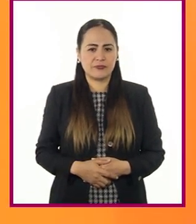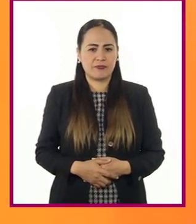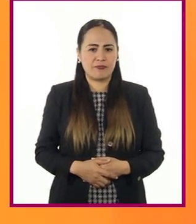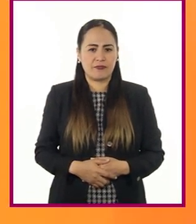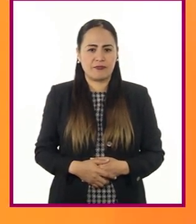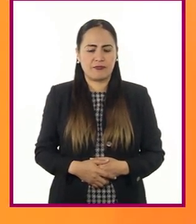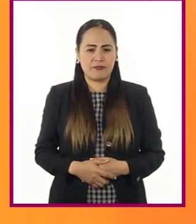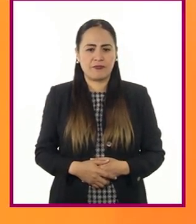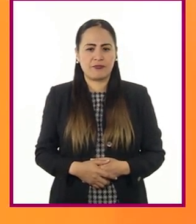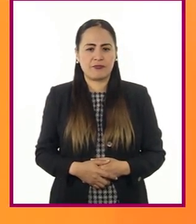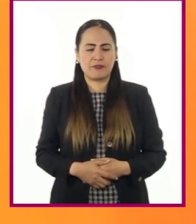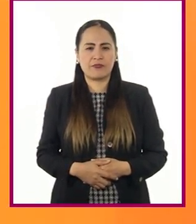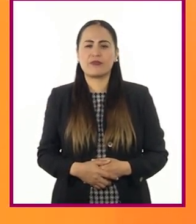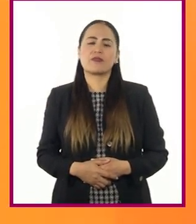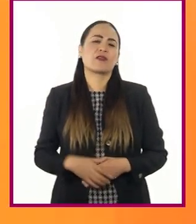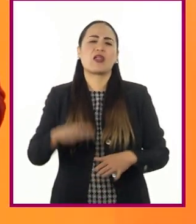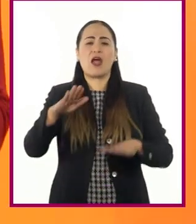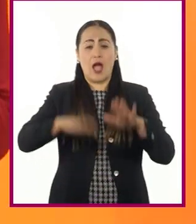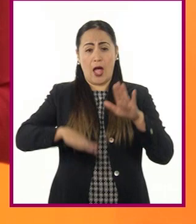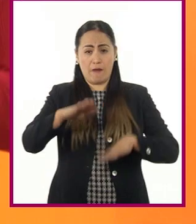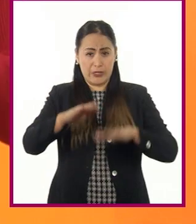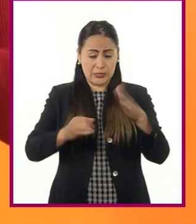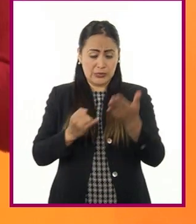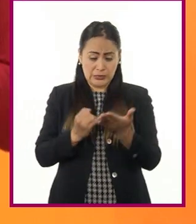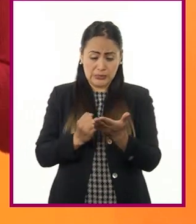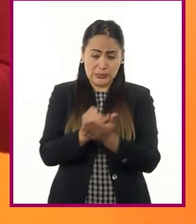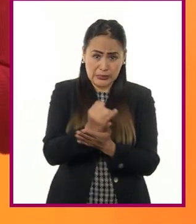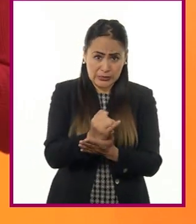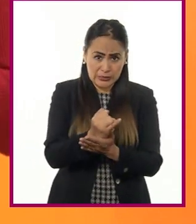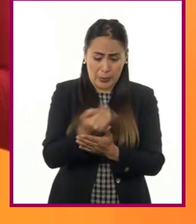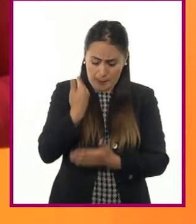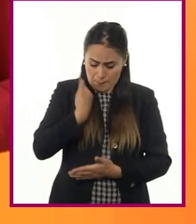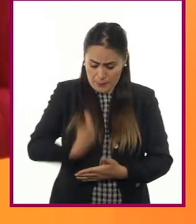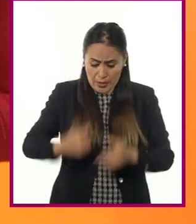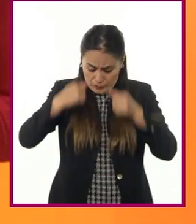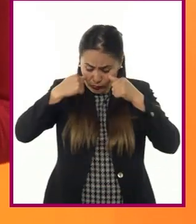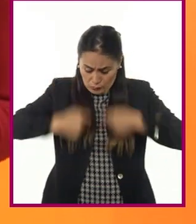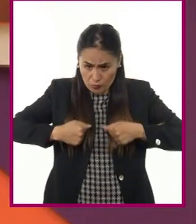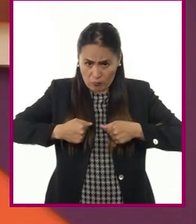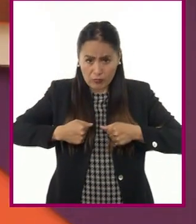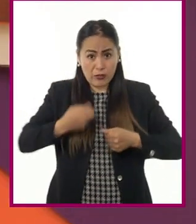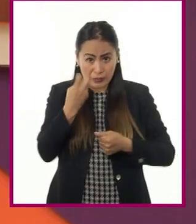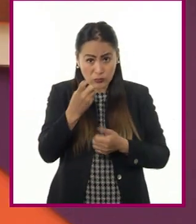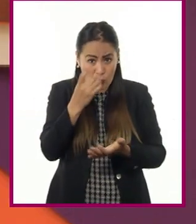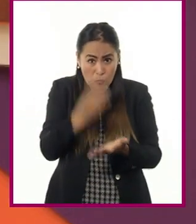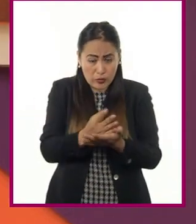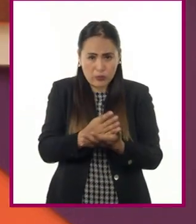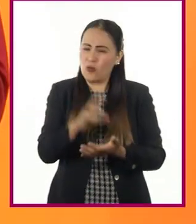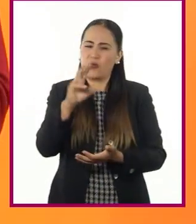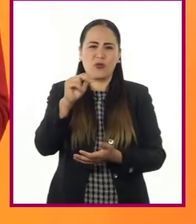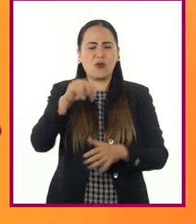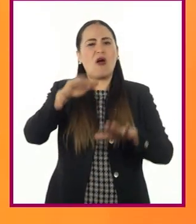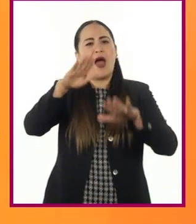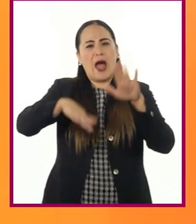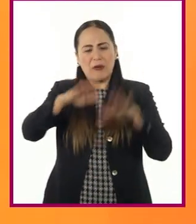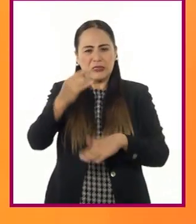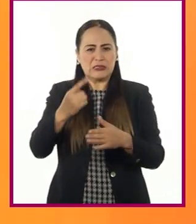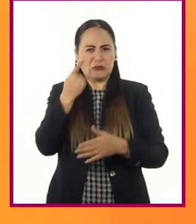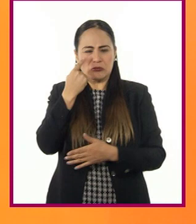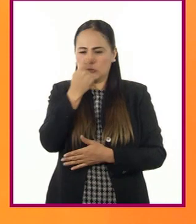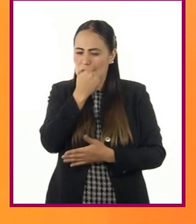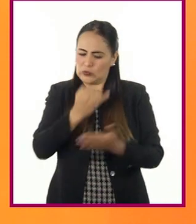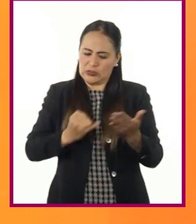Pero muchas veces lo que se decide no solo tiene que ver con la persona misma. Algunas decisiones propias afectan a los